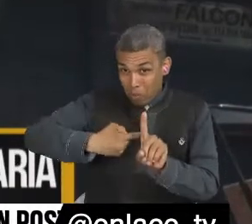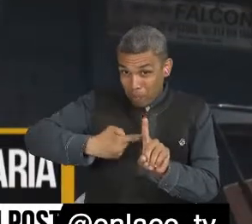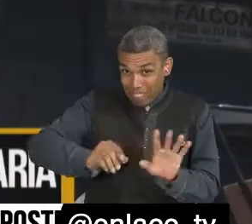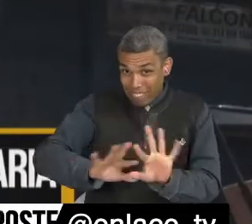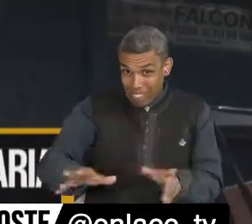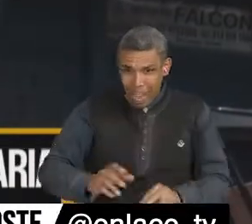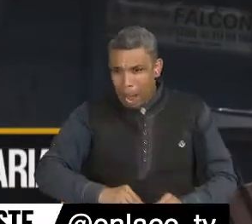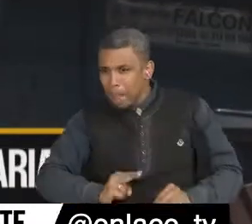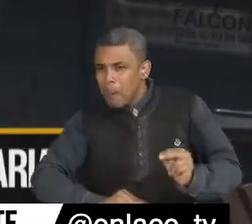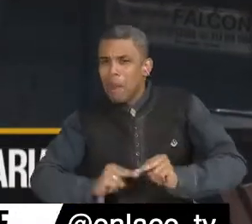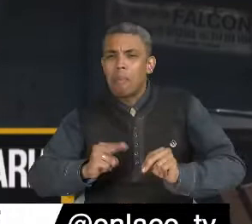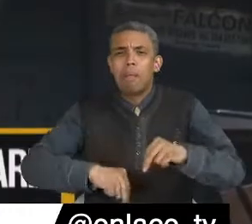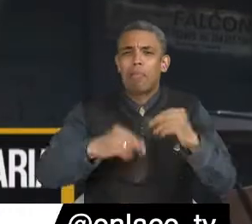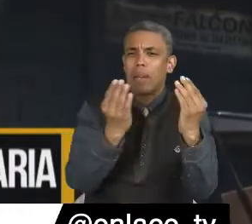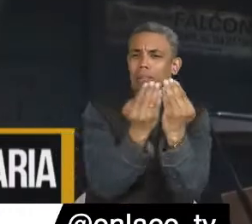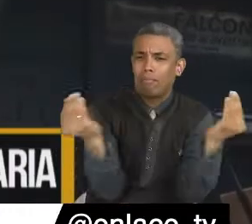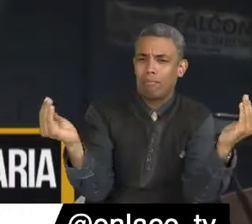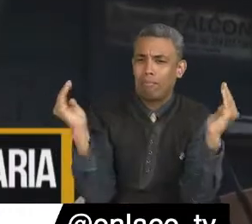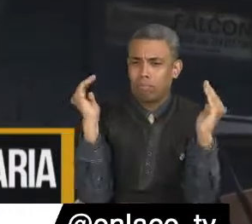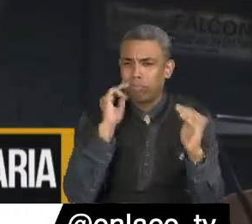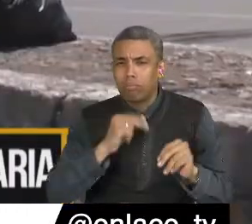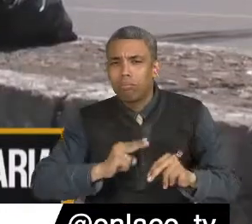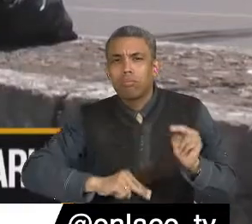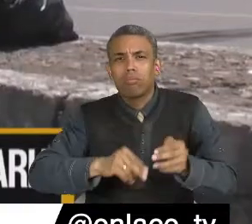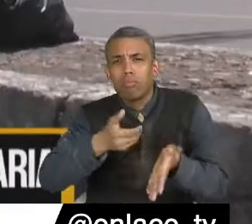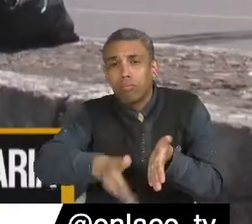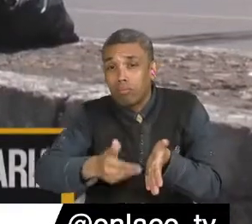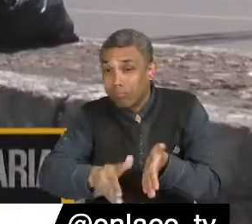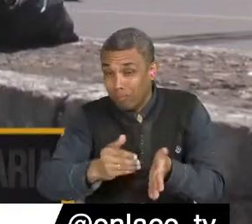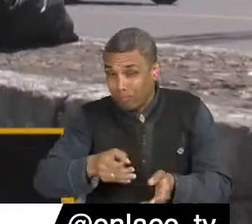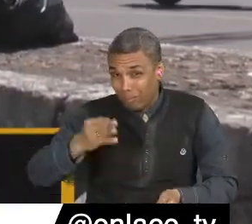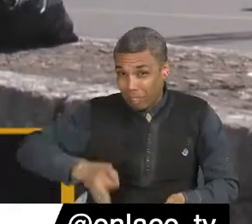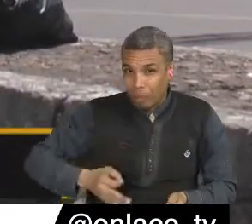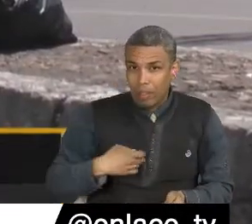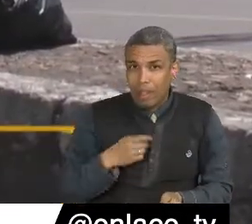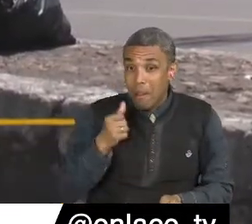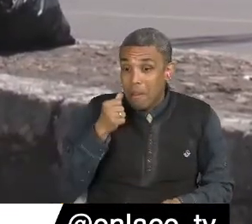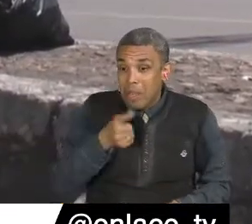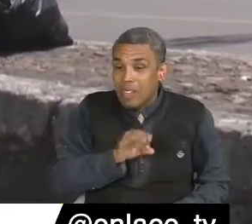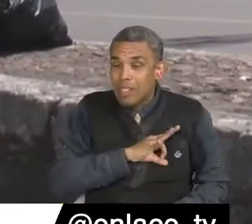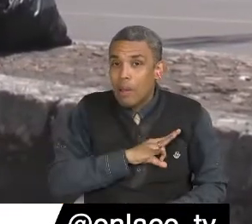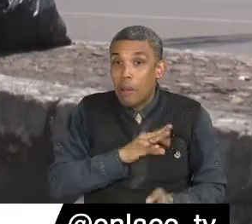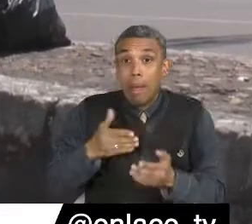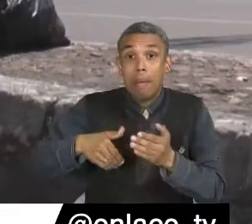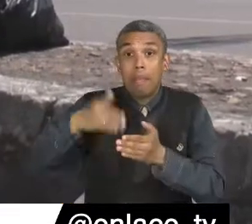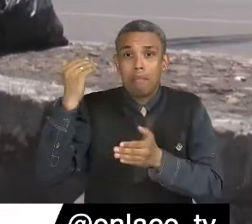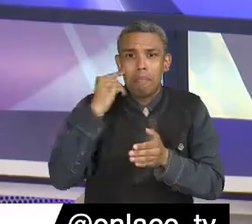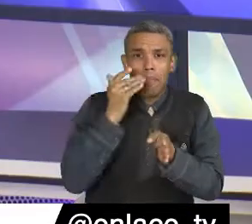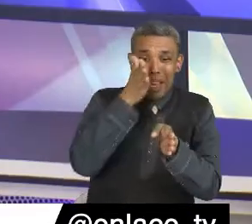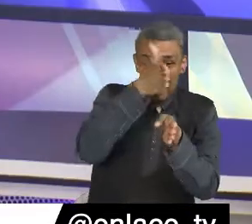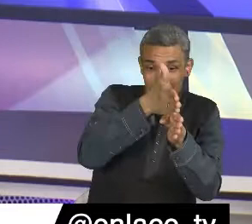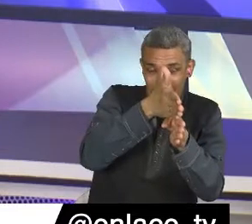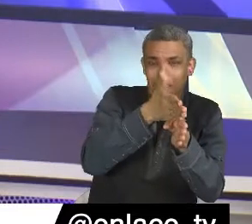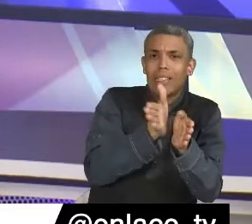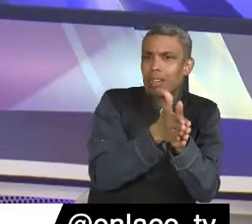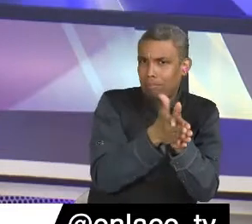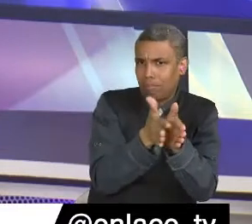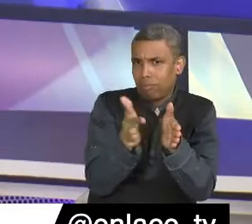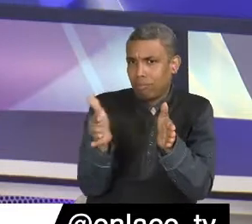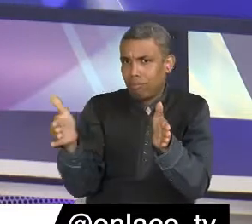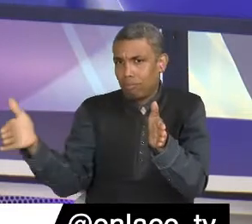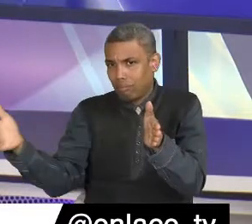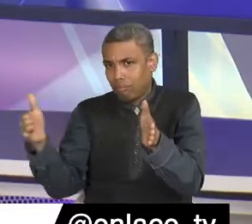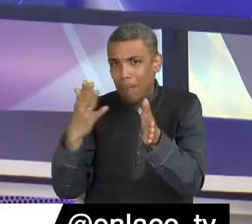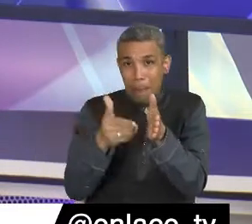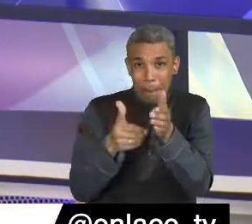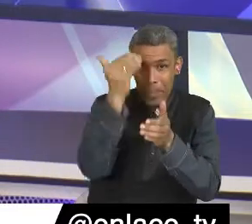Barranca Bermeja. El decreto 127 comenzará a regir a partir de este sábado 8 de abril. En horas de la